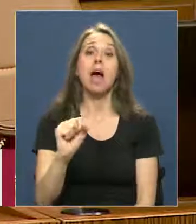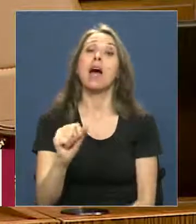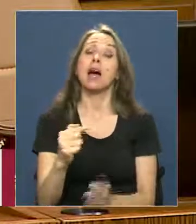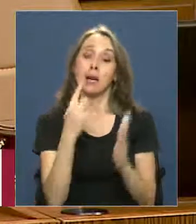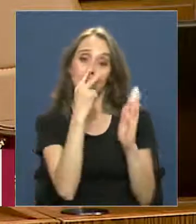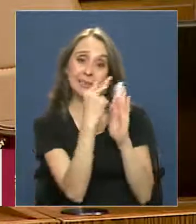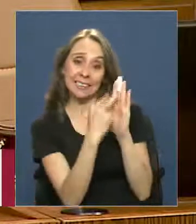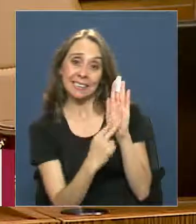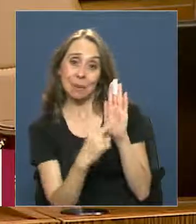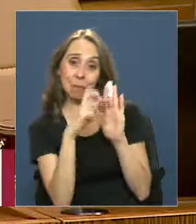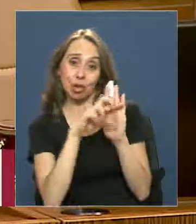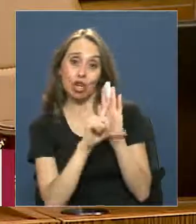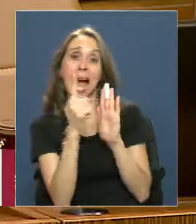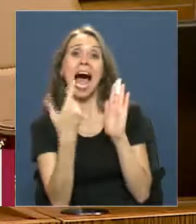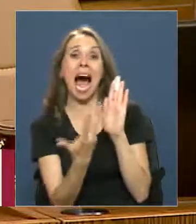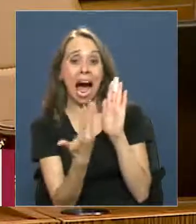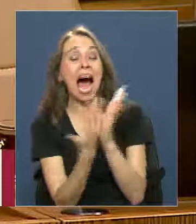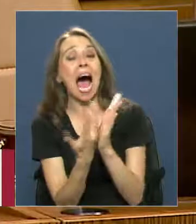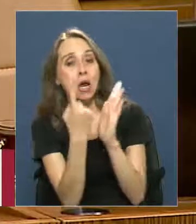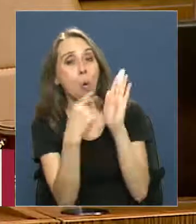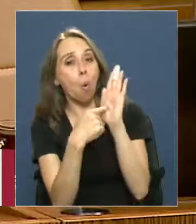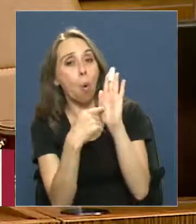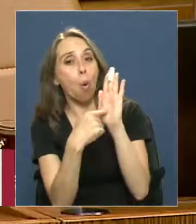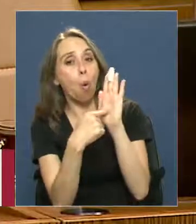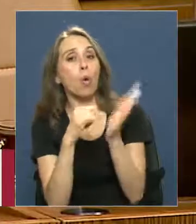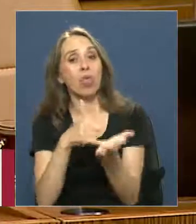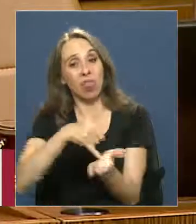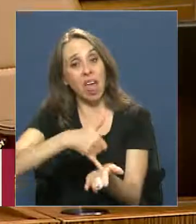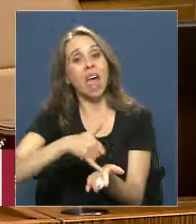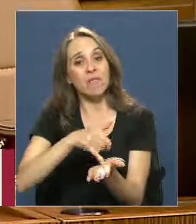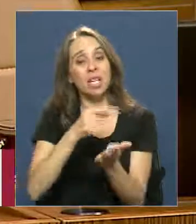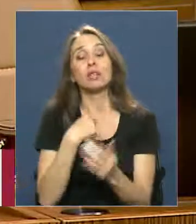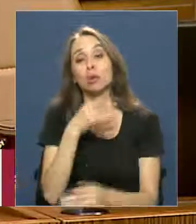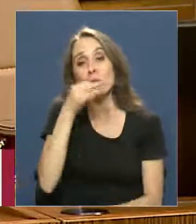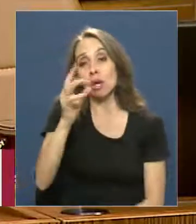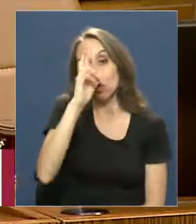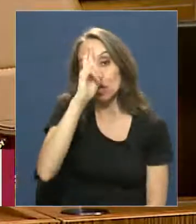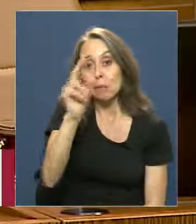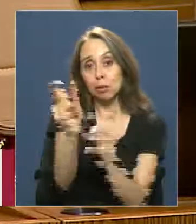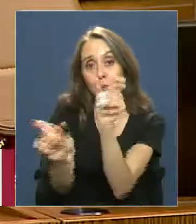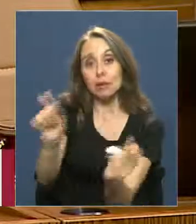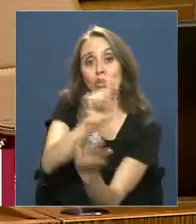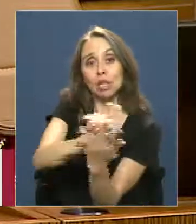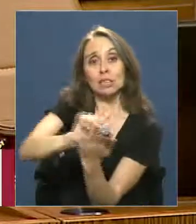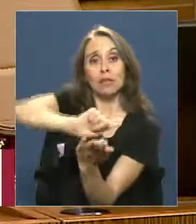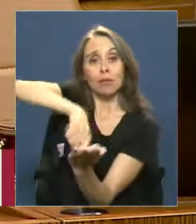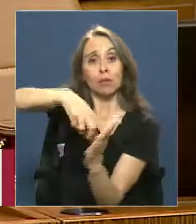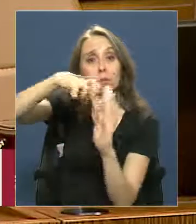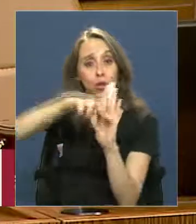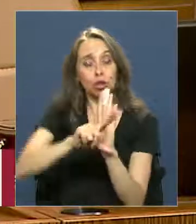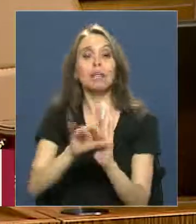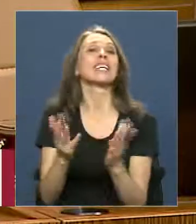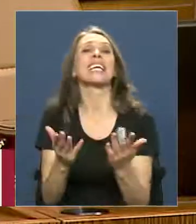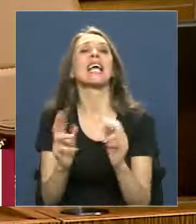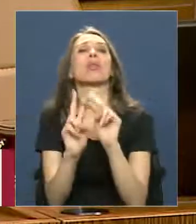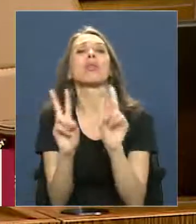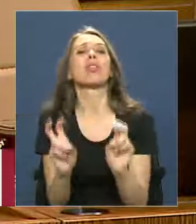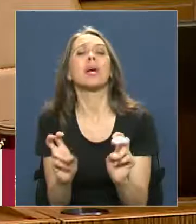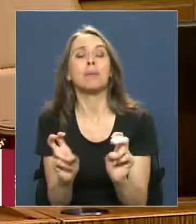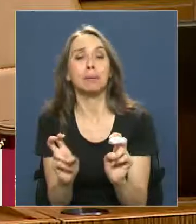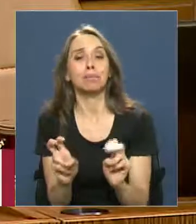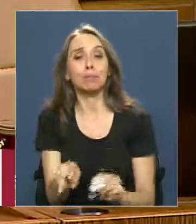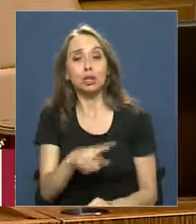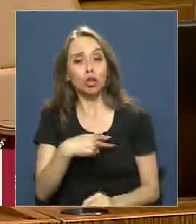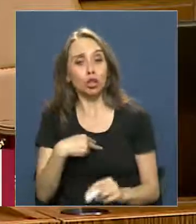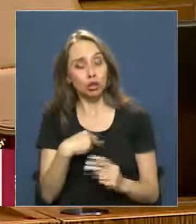que observo en el proyecto, y lo digo con muchísimo respeto por los autores, y tiene que ver con el hecho de que lo que